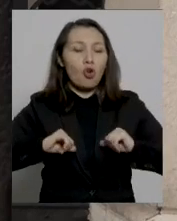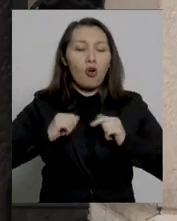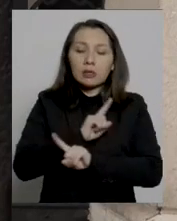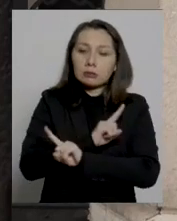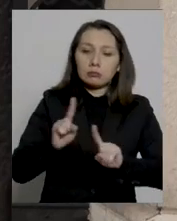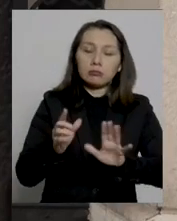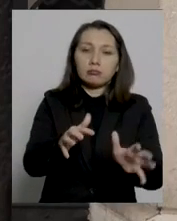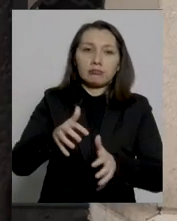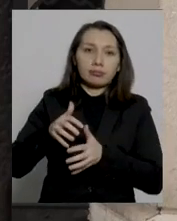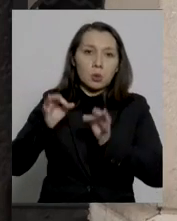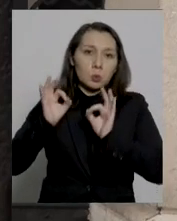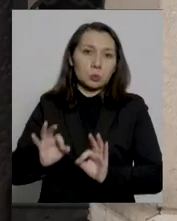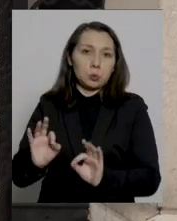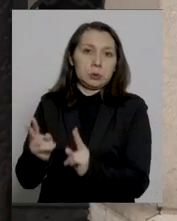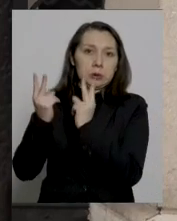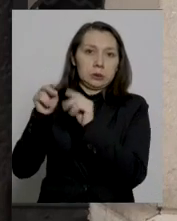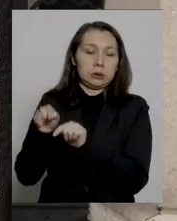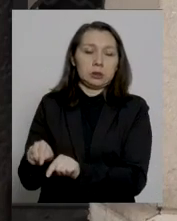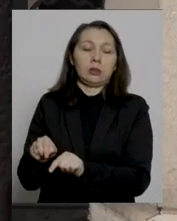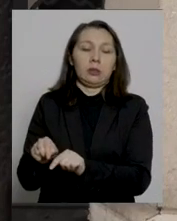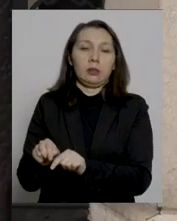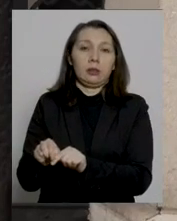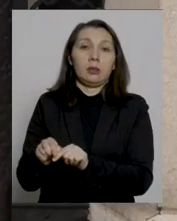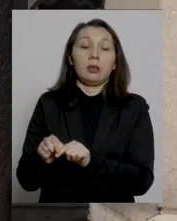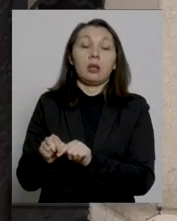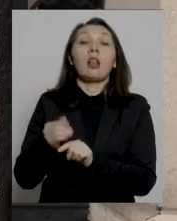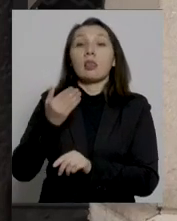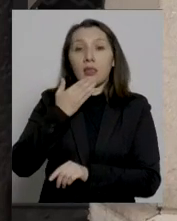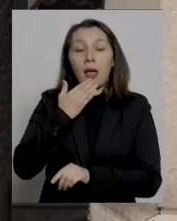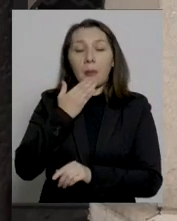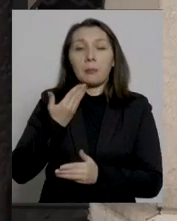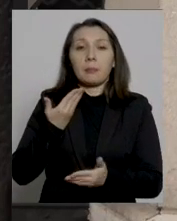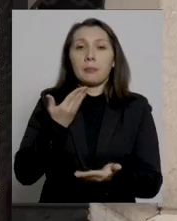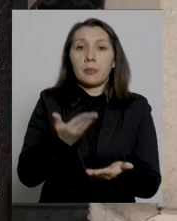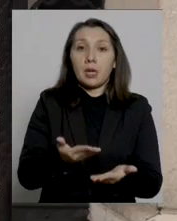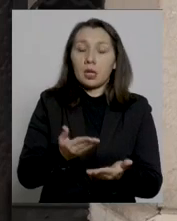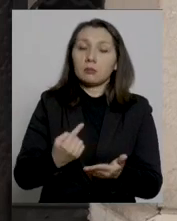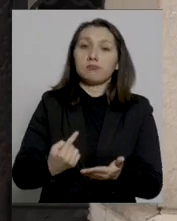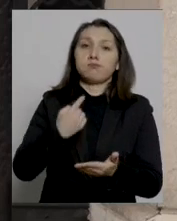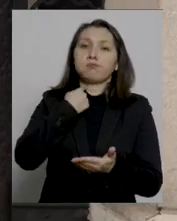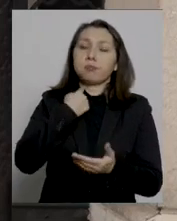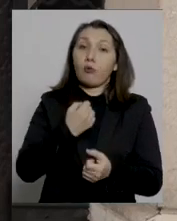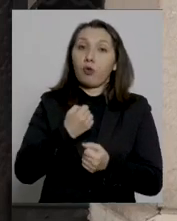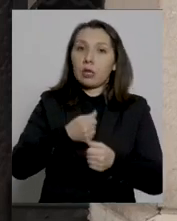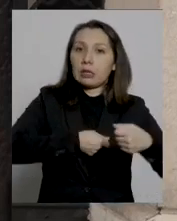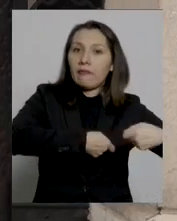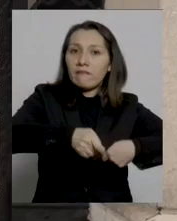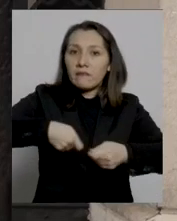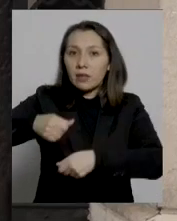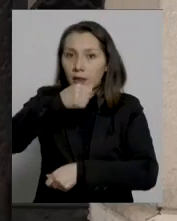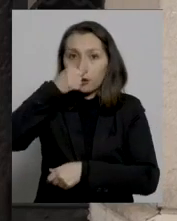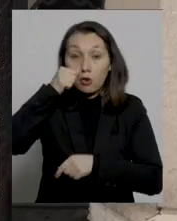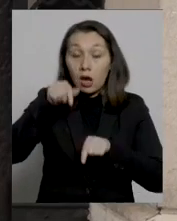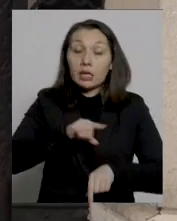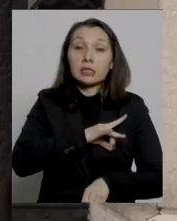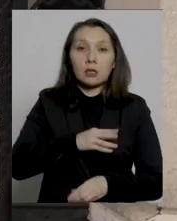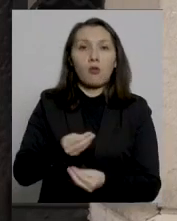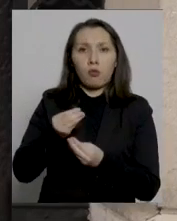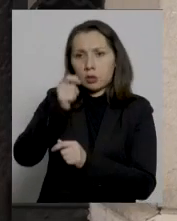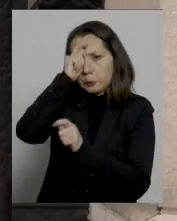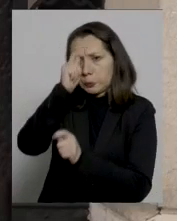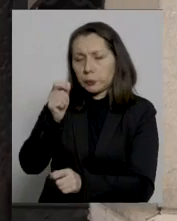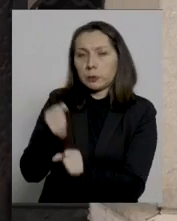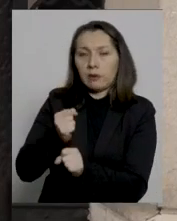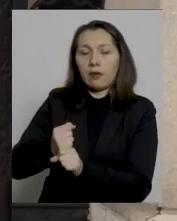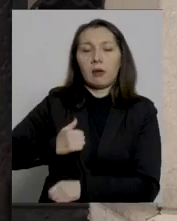jóvenes, y se pone también un golpe muy duro al narcotráfico en nuestro país. Por lo tanto, valorar el trabajo de la